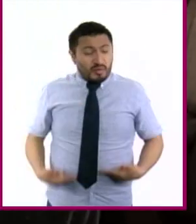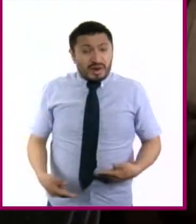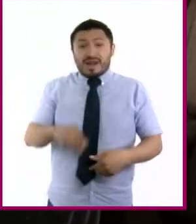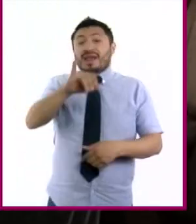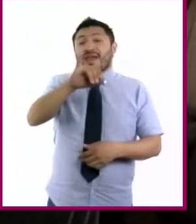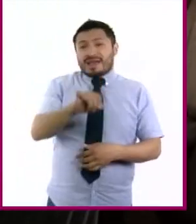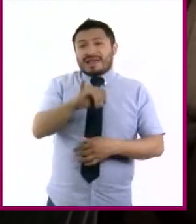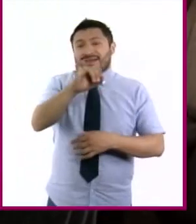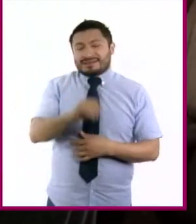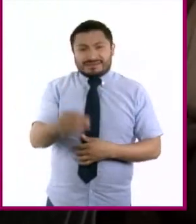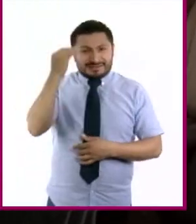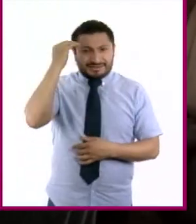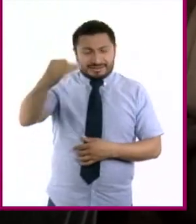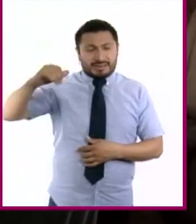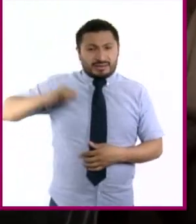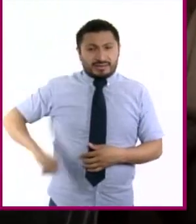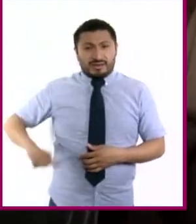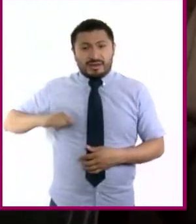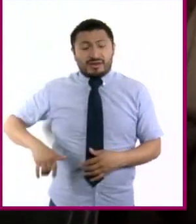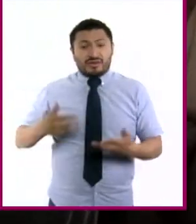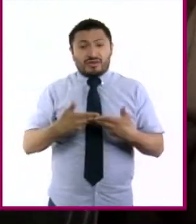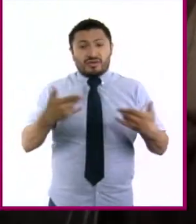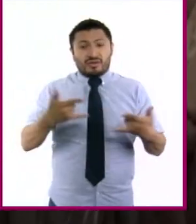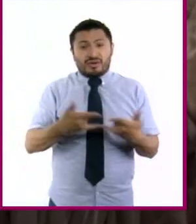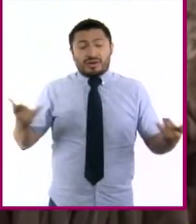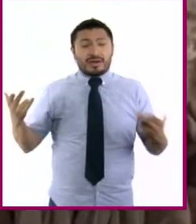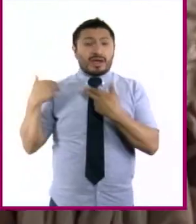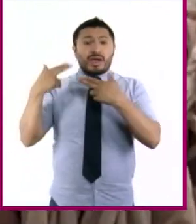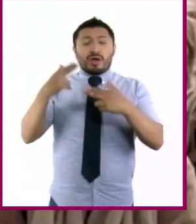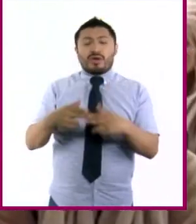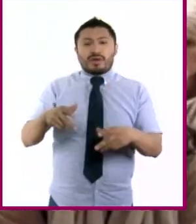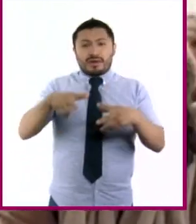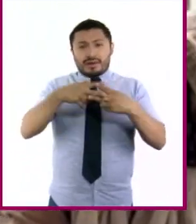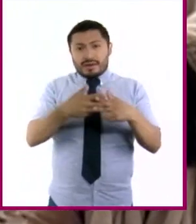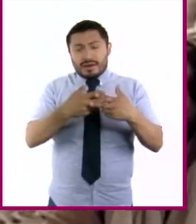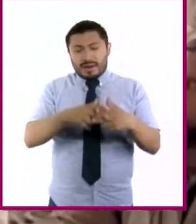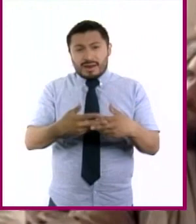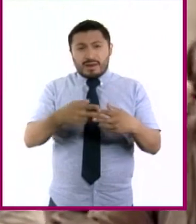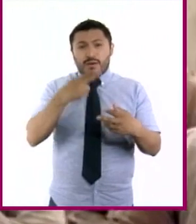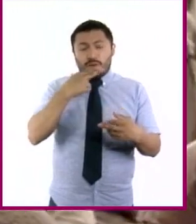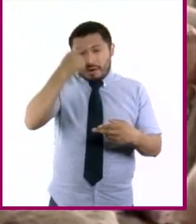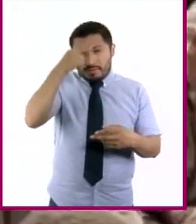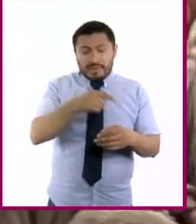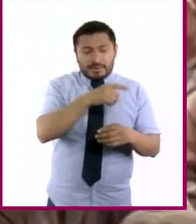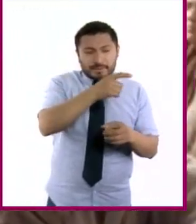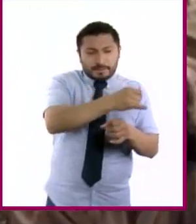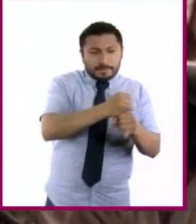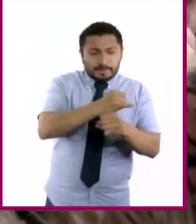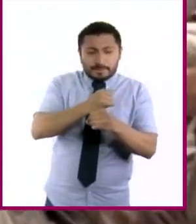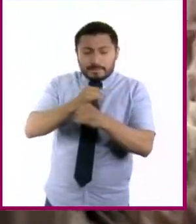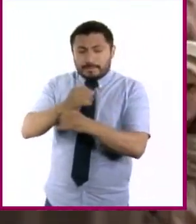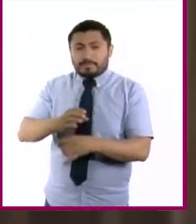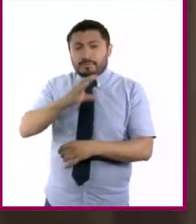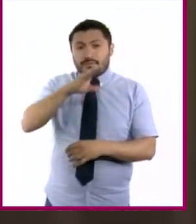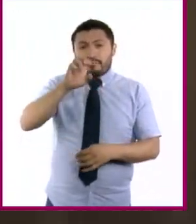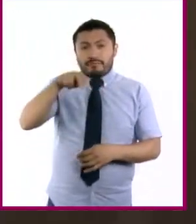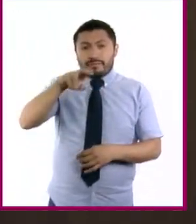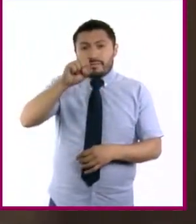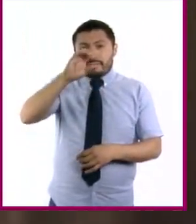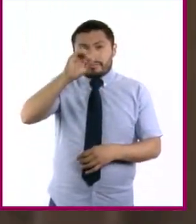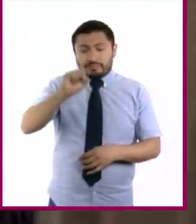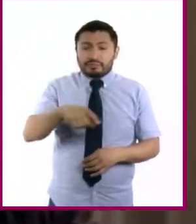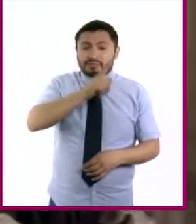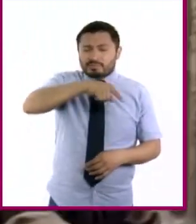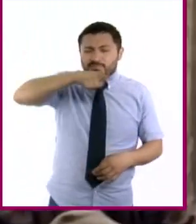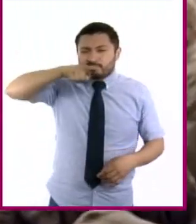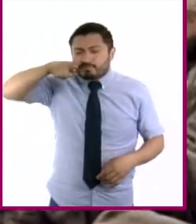En este periodo histórico, las primeras herramientas empleadas para sacar estadísticas fueron los censos, con los